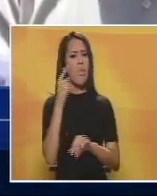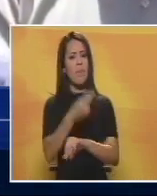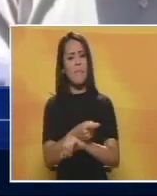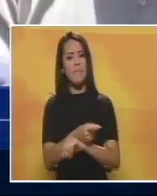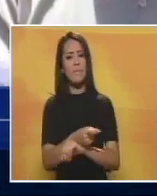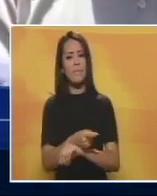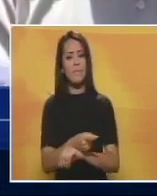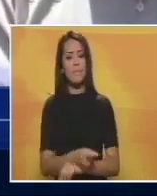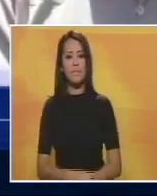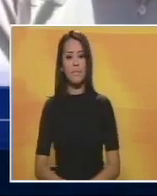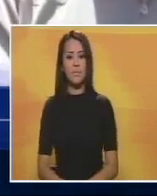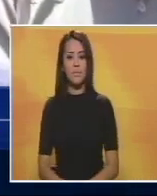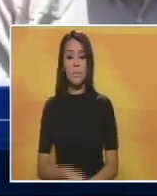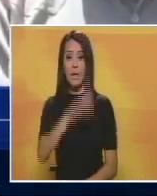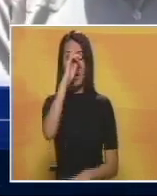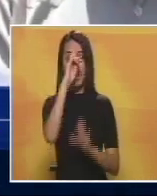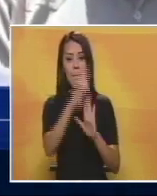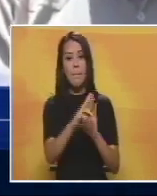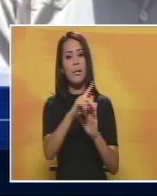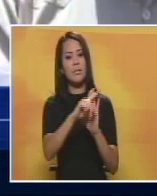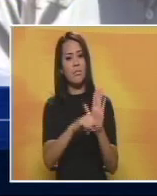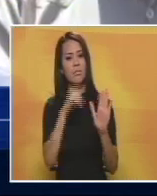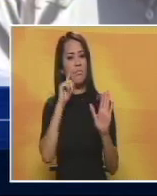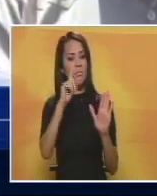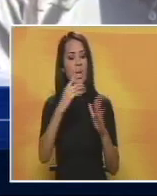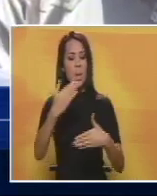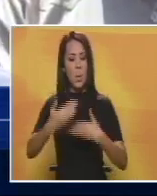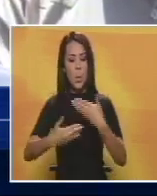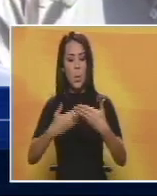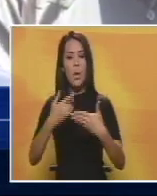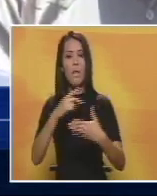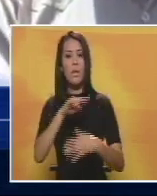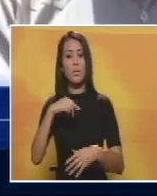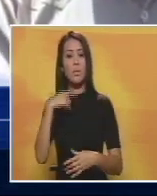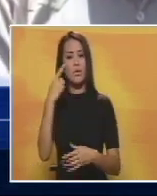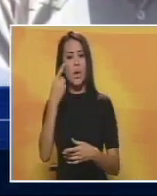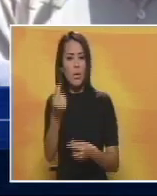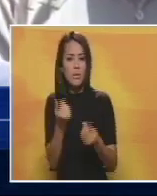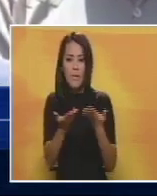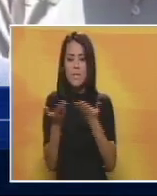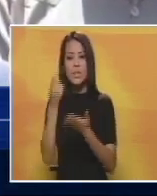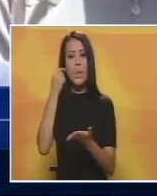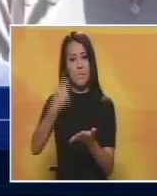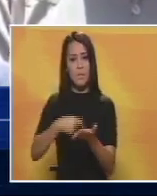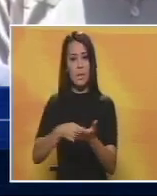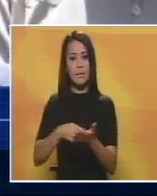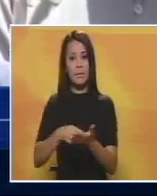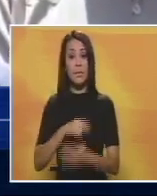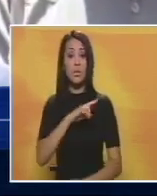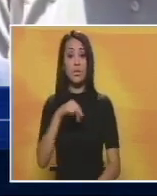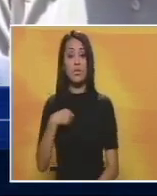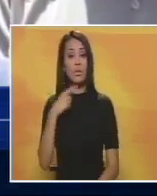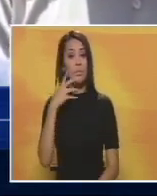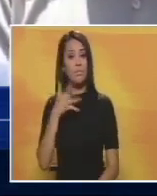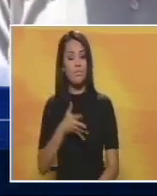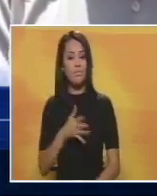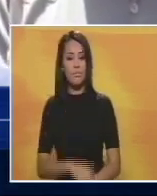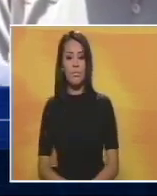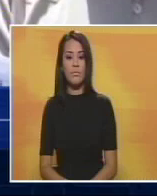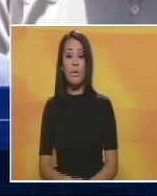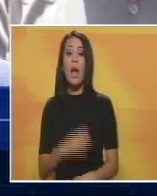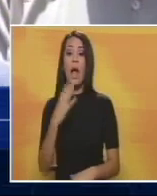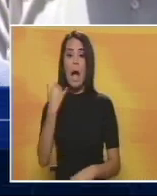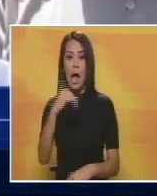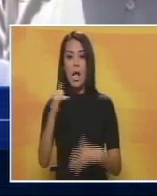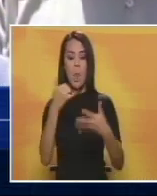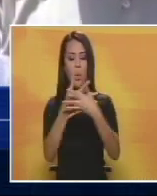que alteren la intangibilidad y progresividad de nuestro beneficio. Ahora, en ese sentido, nosotros hemos pasado comunicaciones